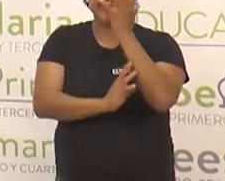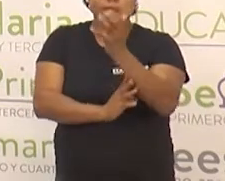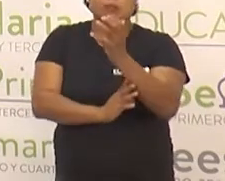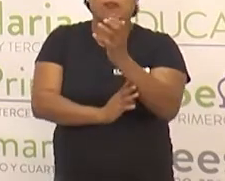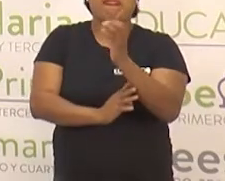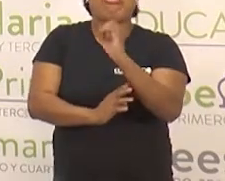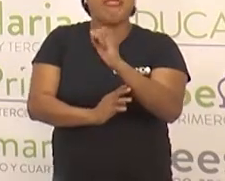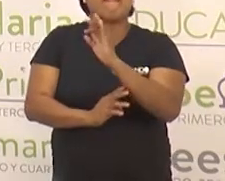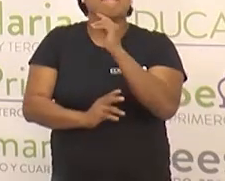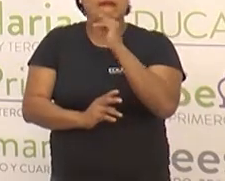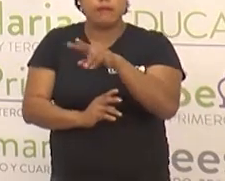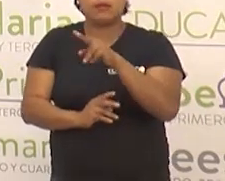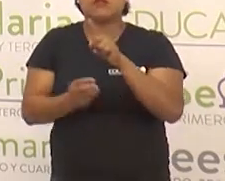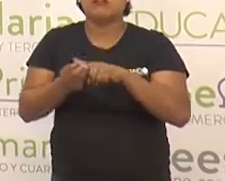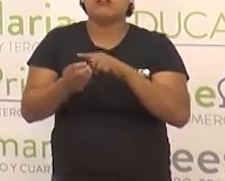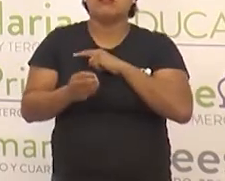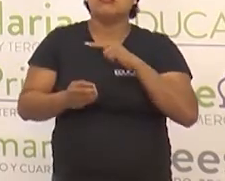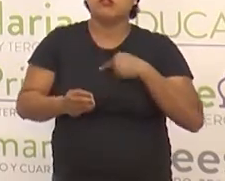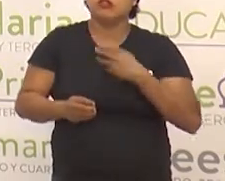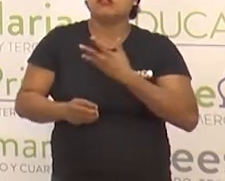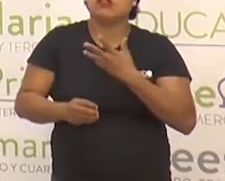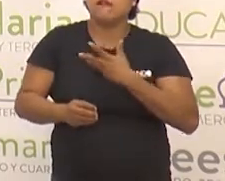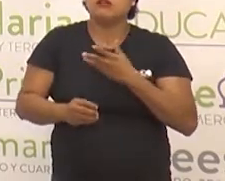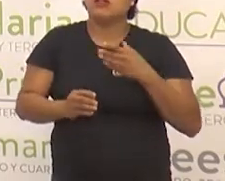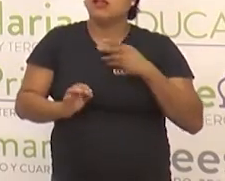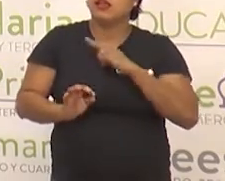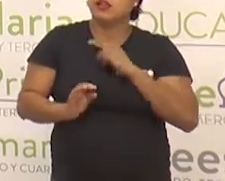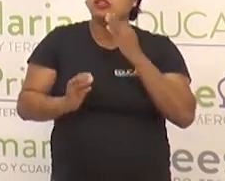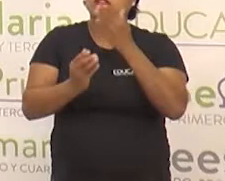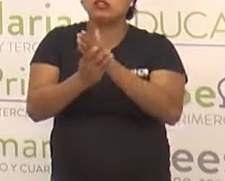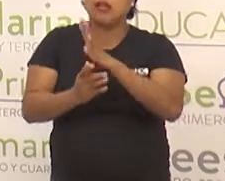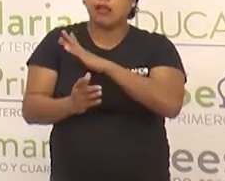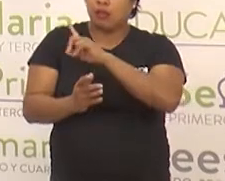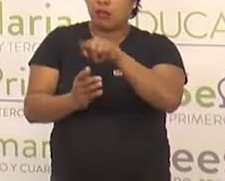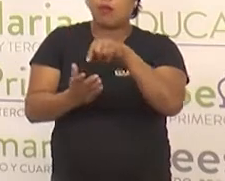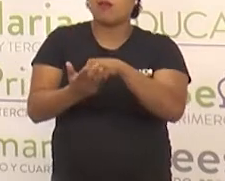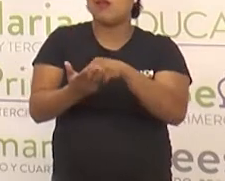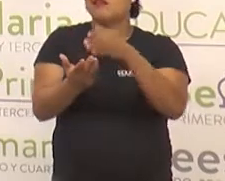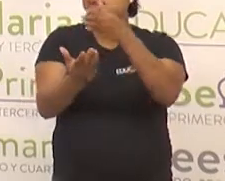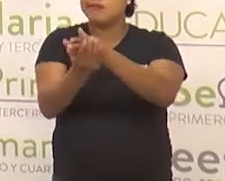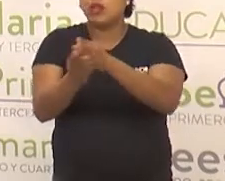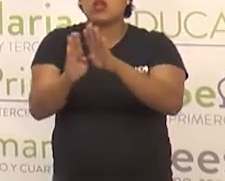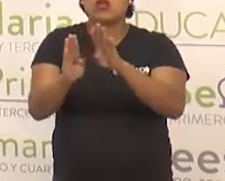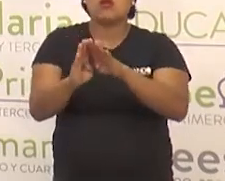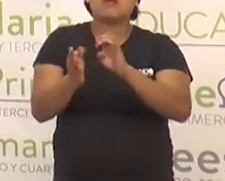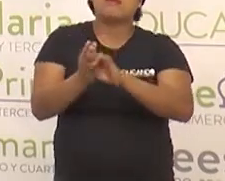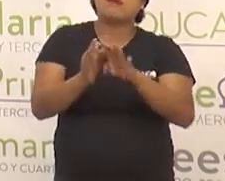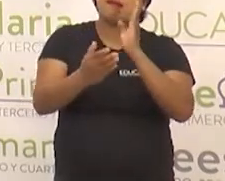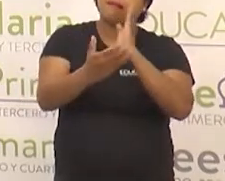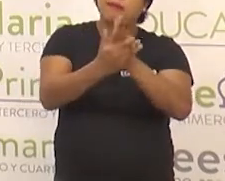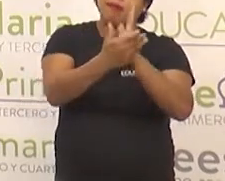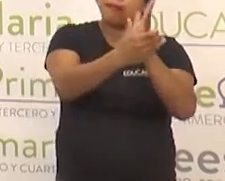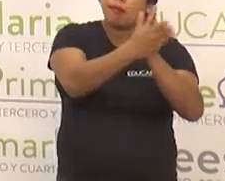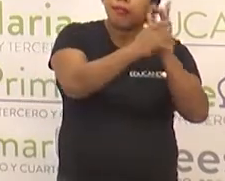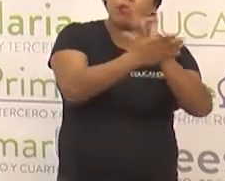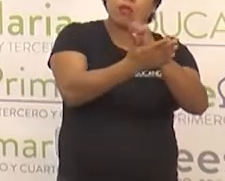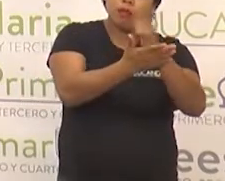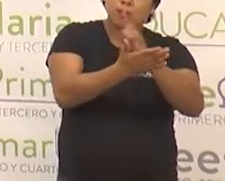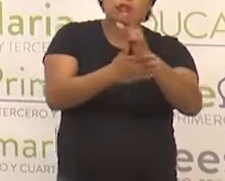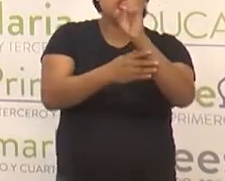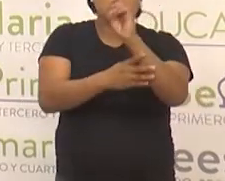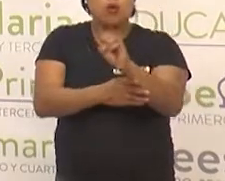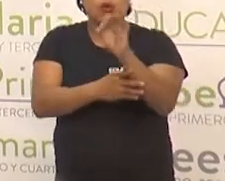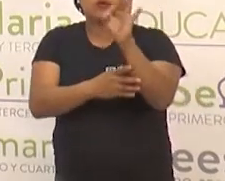o bien fuentes en las cuales tú tienes que asistir al lugar, como una biblioteca